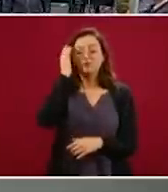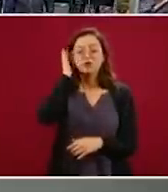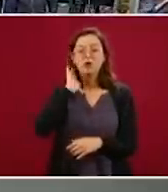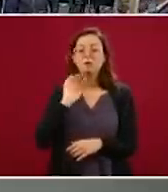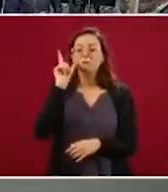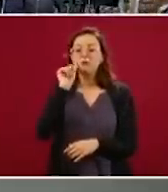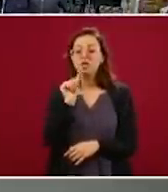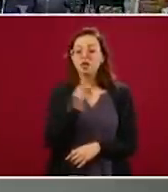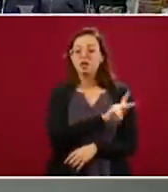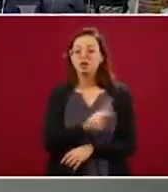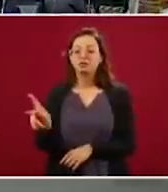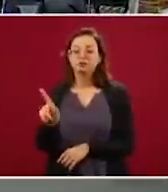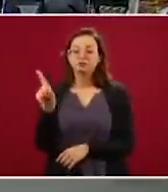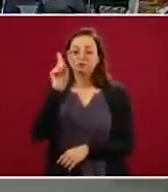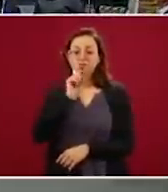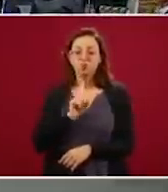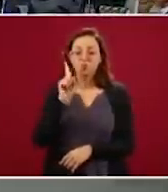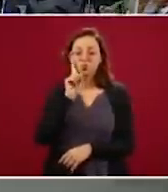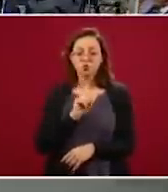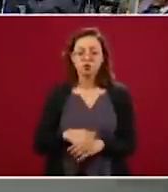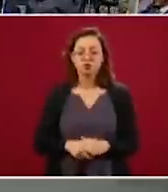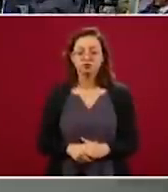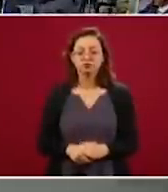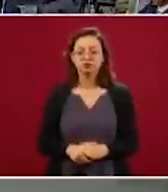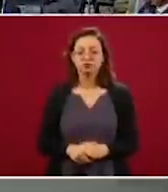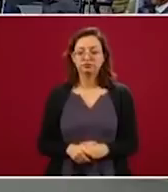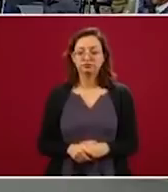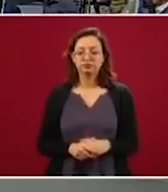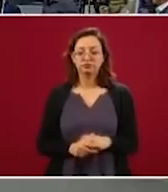pura mujeres. Bueno,